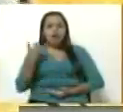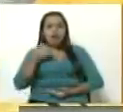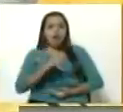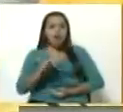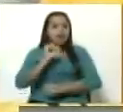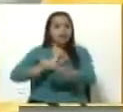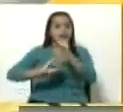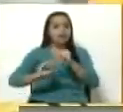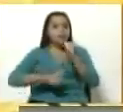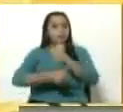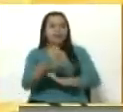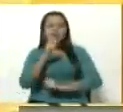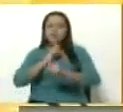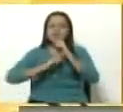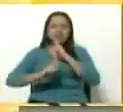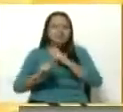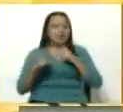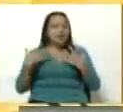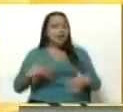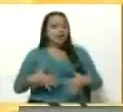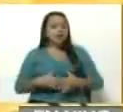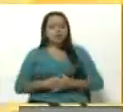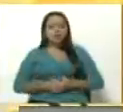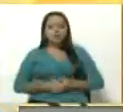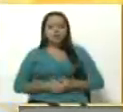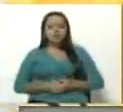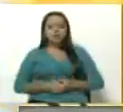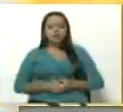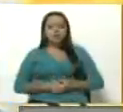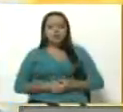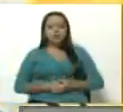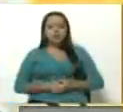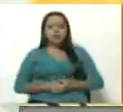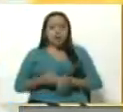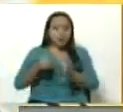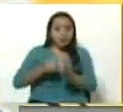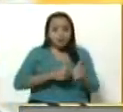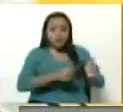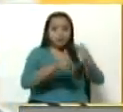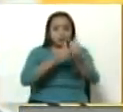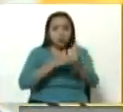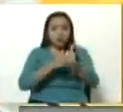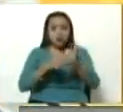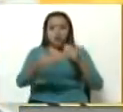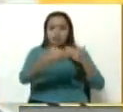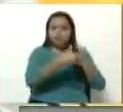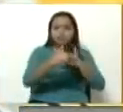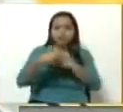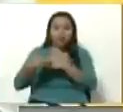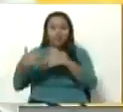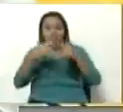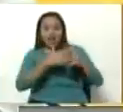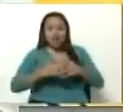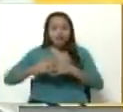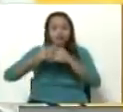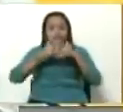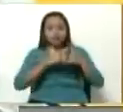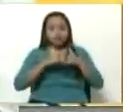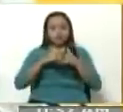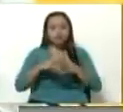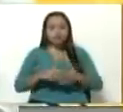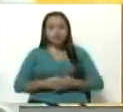enfrentado a las más duras realidades, a las más duras persecuciones agresivas del imperio